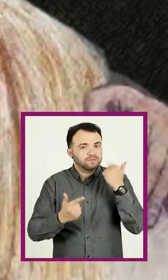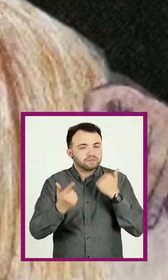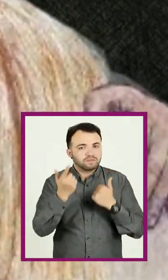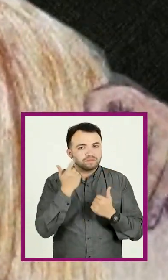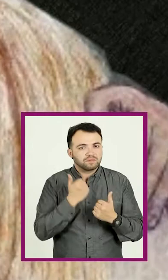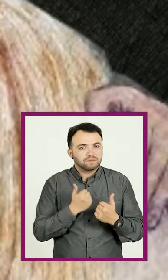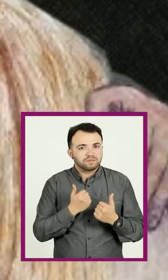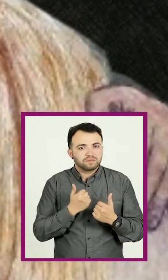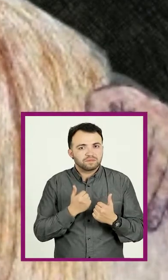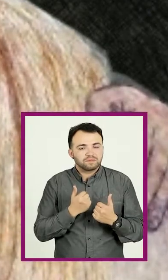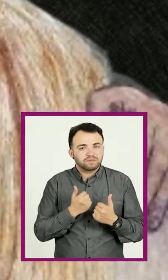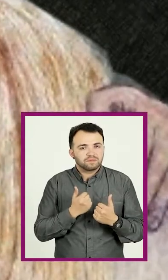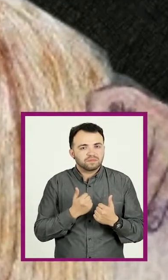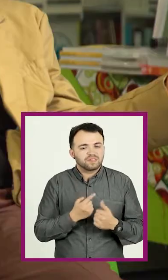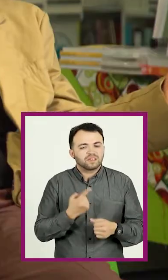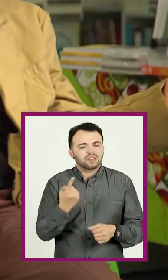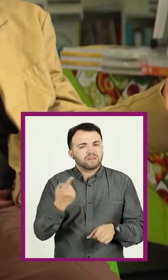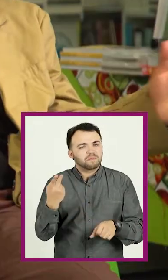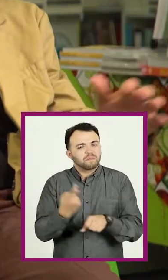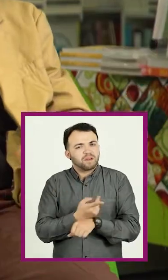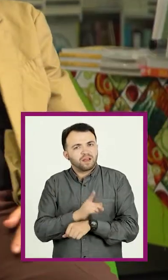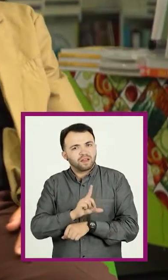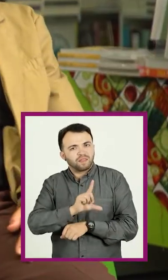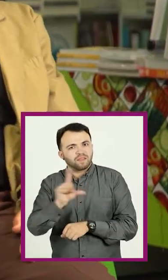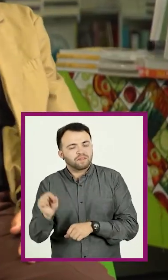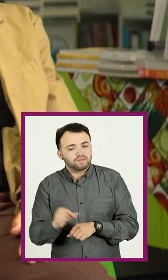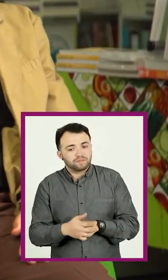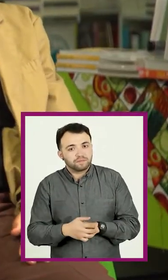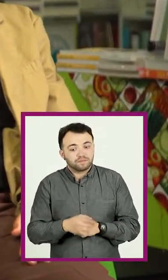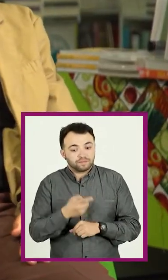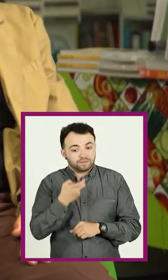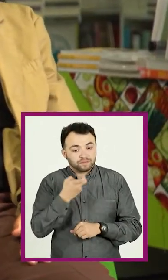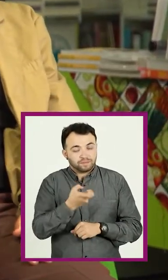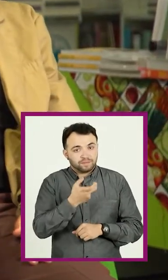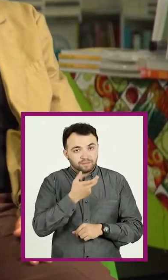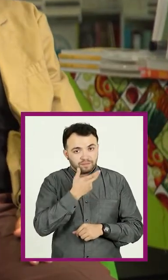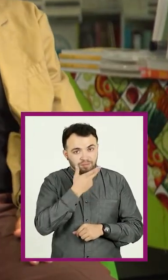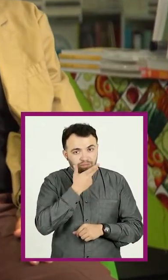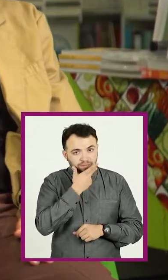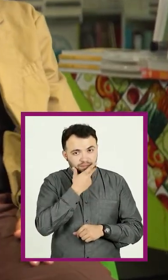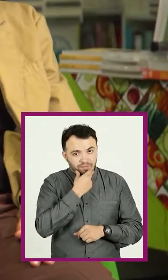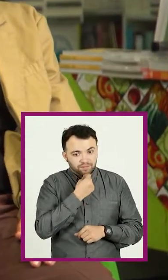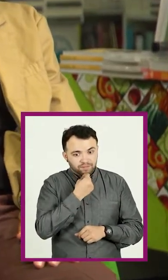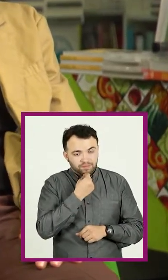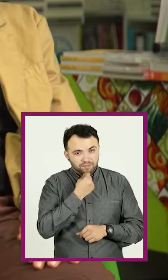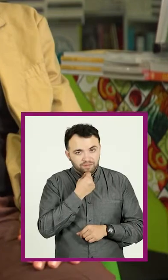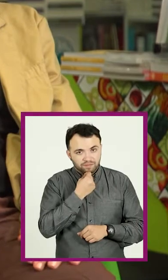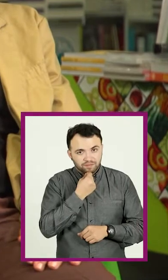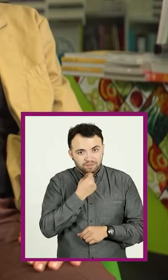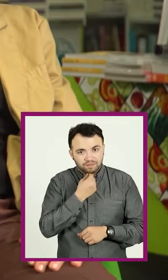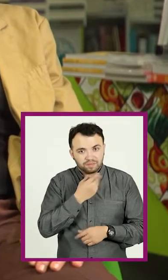lo que sucede es algo todavía mucho más asombroso después de eso, ¿no? Nietzsche pronuncia las últimas palabras de toda su